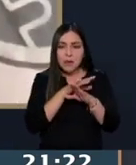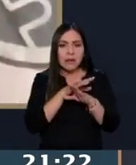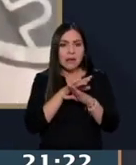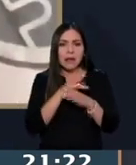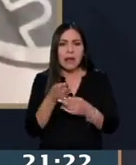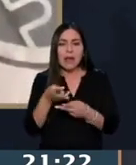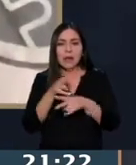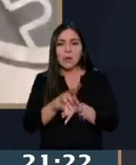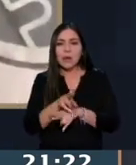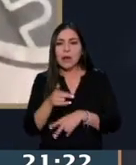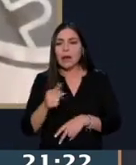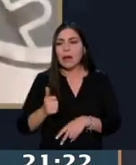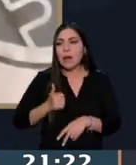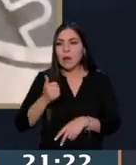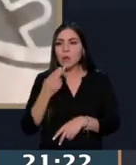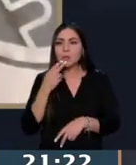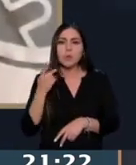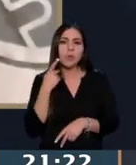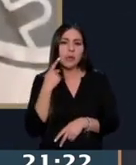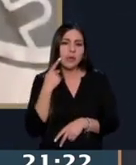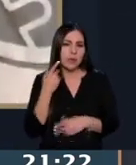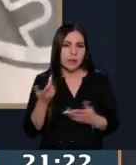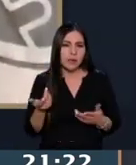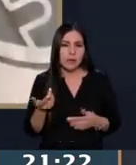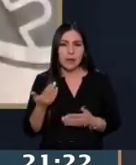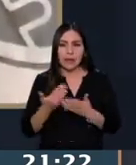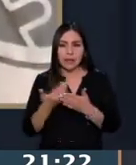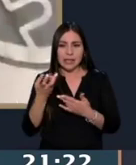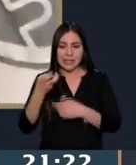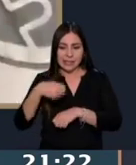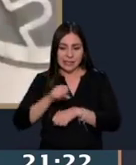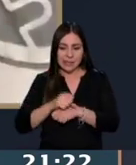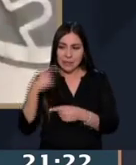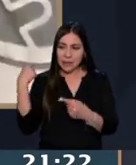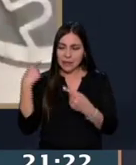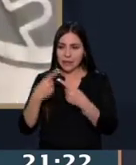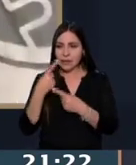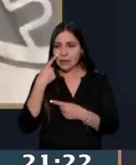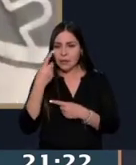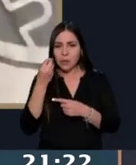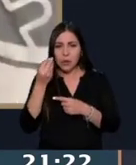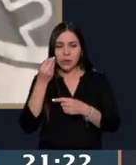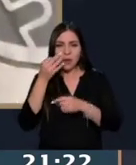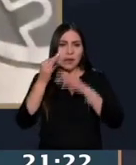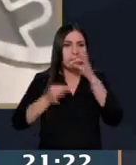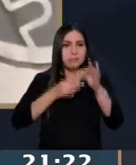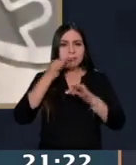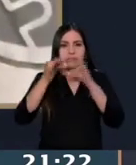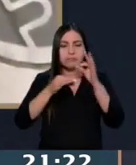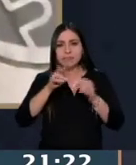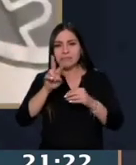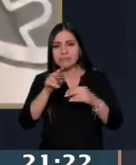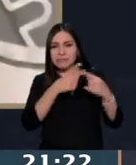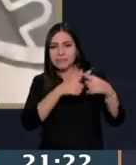visto en estas semanas pues mucho de eso en varios medios de comunicación.